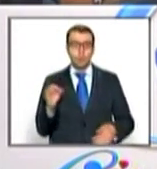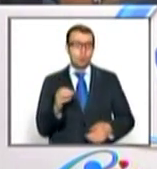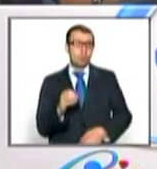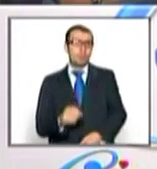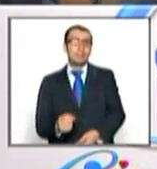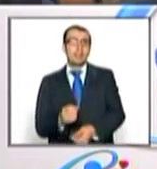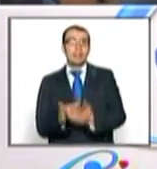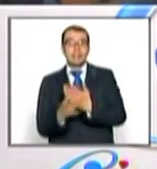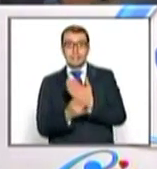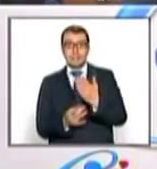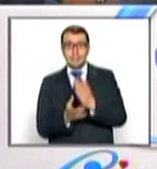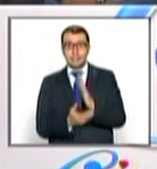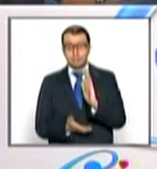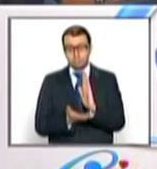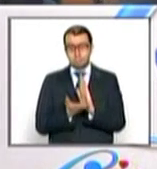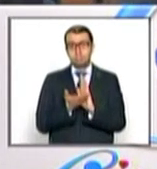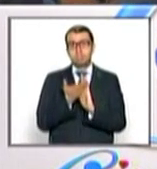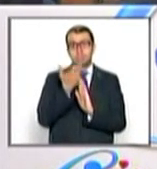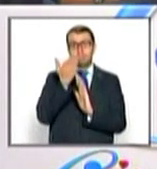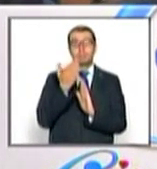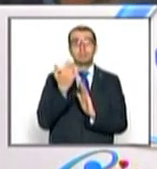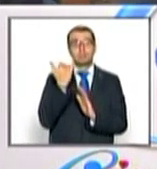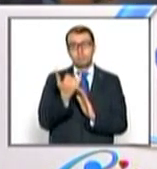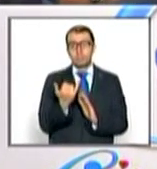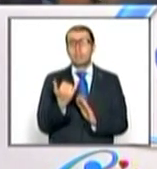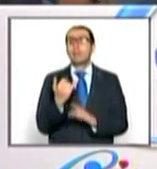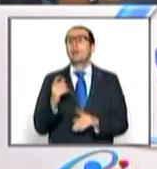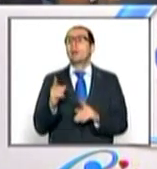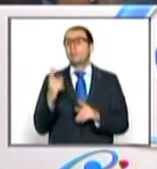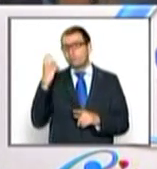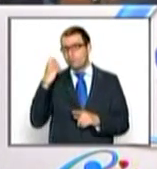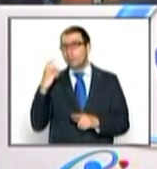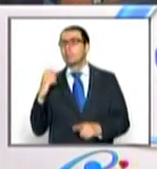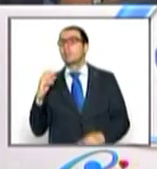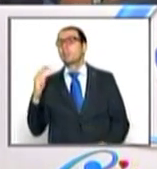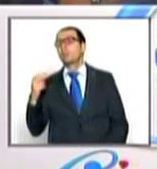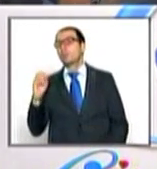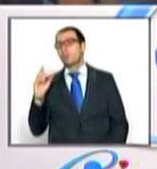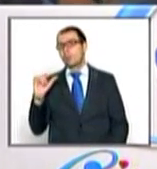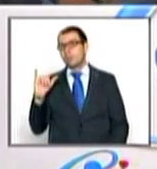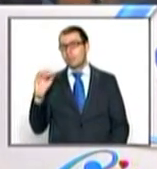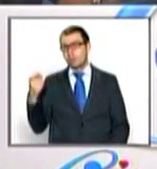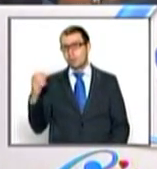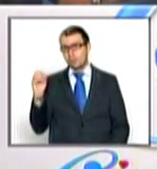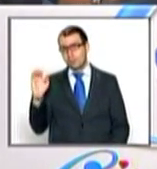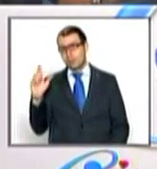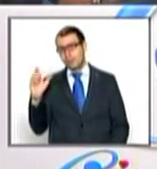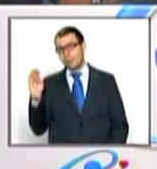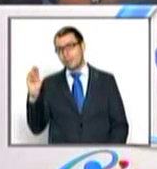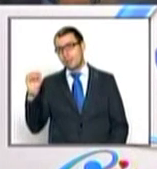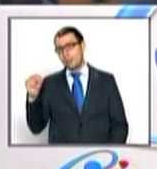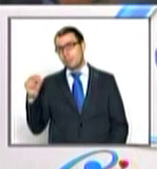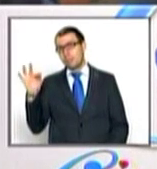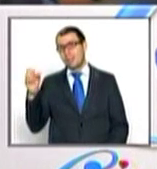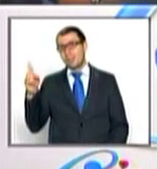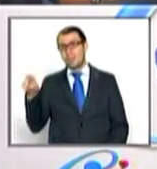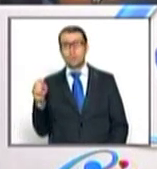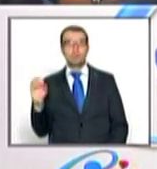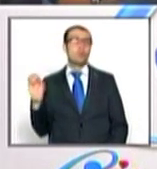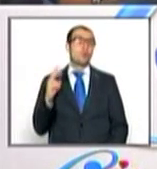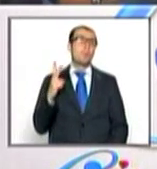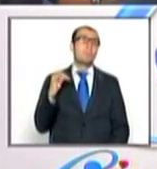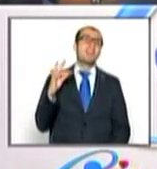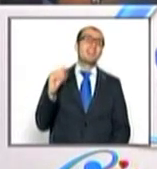pueden deberse a simplemente fallas nutricionales o deficiencia de oligoelementos, coenzimas y vitaminas. Otra situación o otros síntomas que son